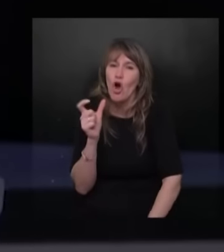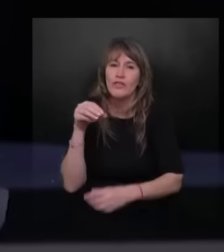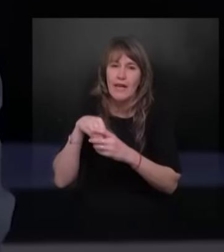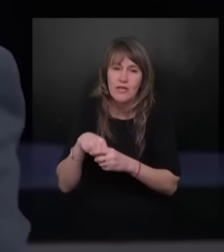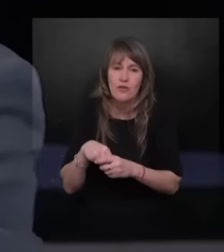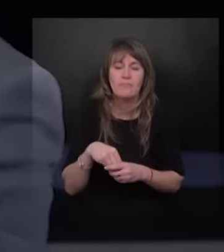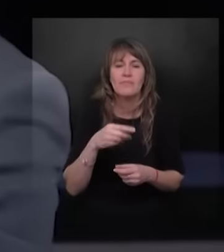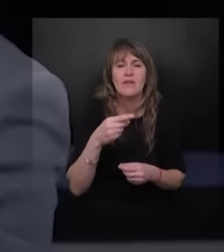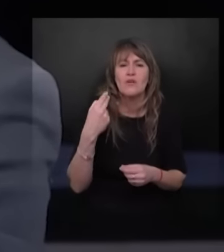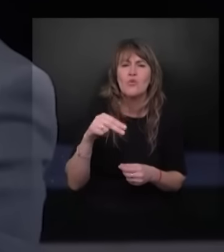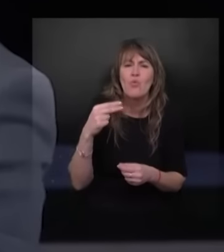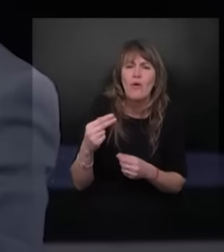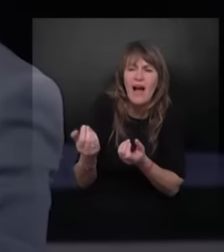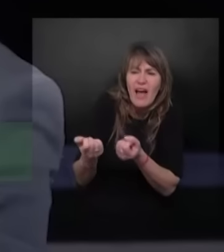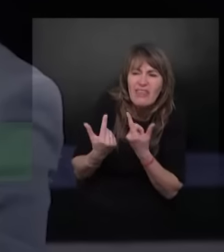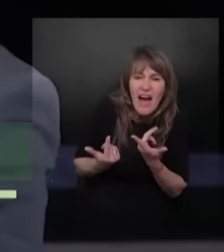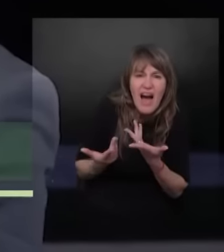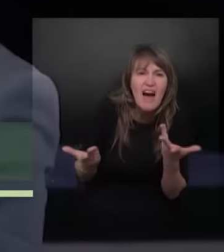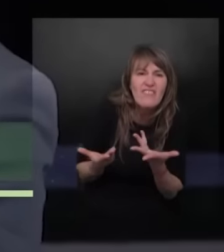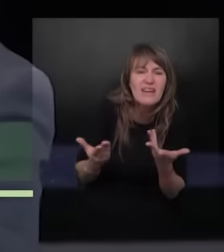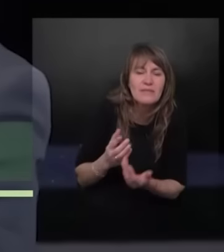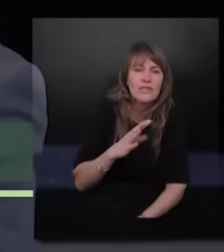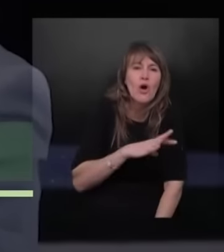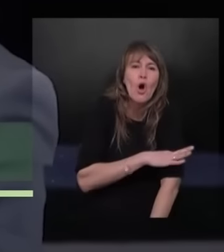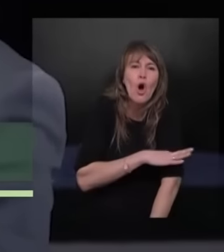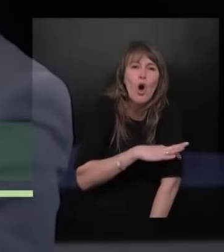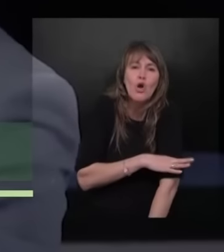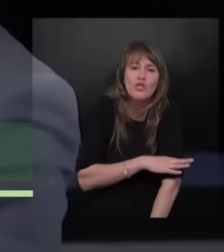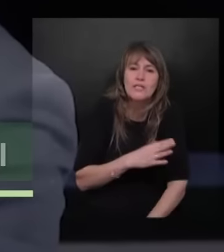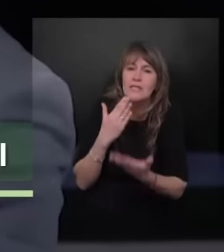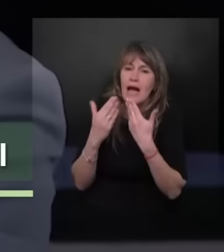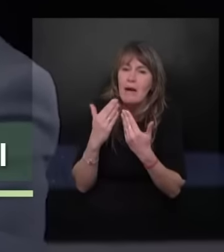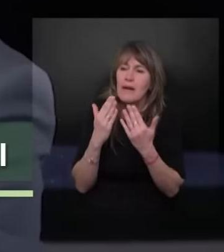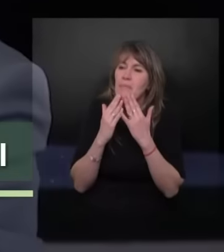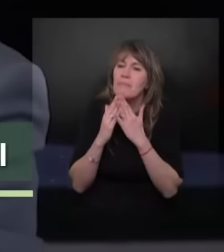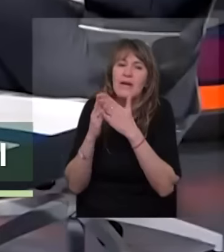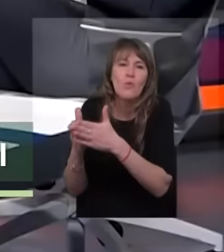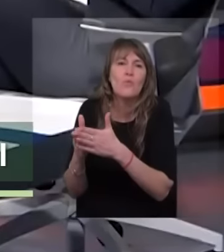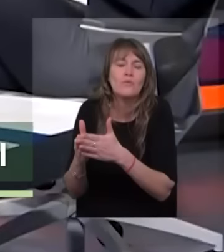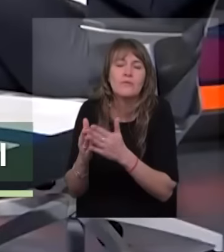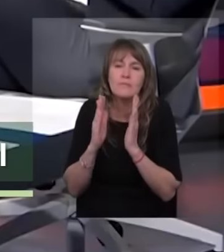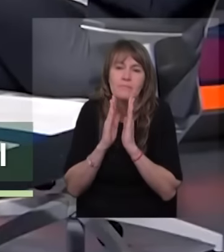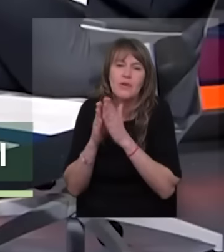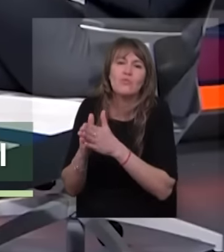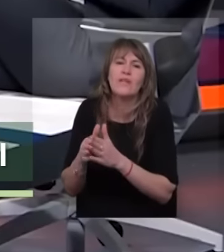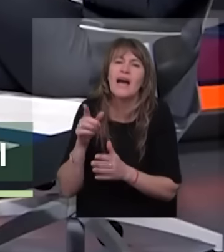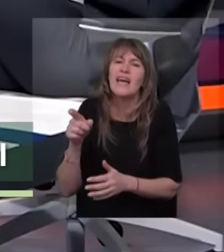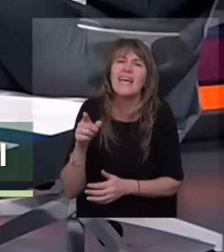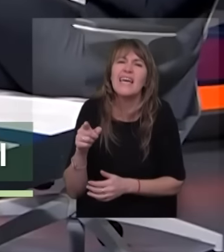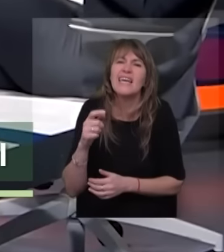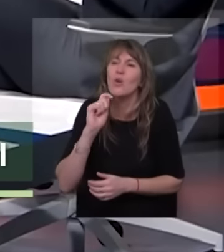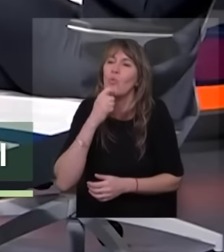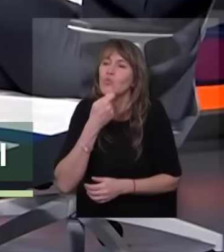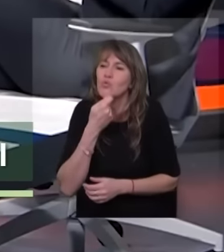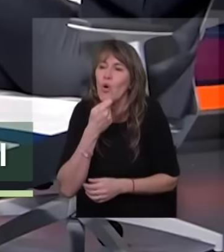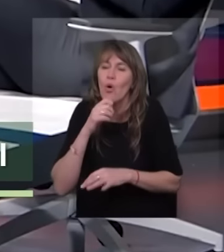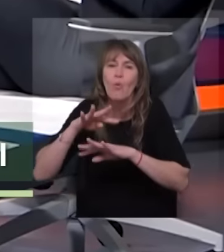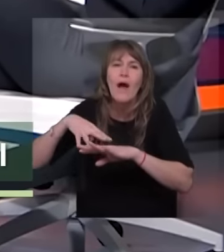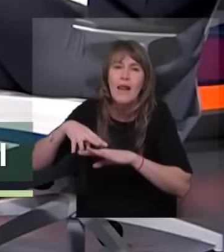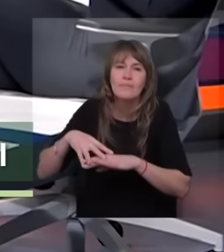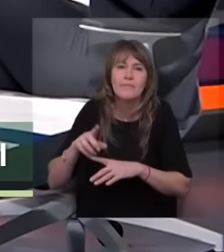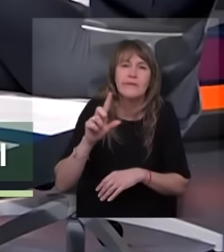es que nunca le sacab una definición de nada verdad a hablas con si le prun mañana le preguntan de Qué gusto come la pasta frola y te va a decir lunes